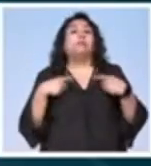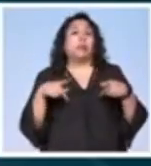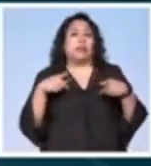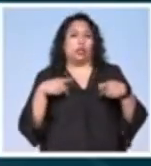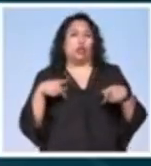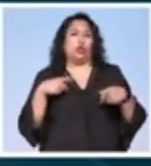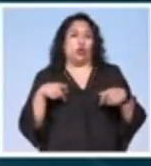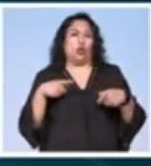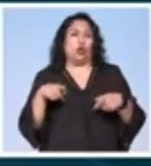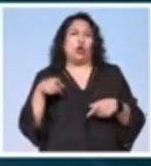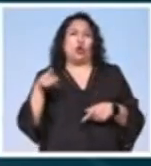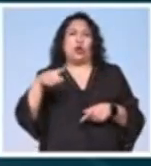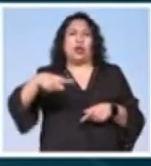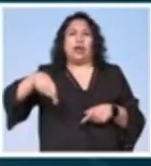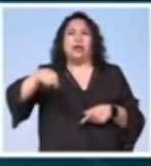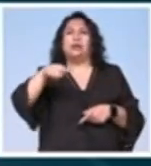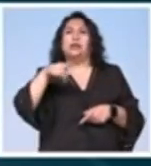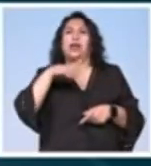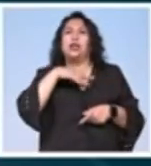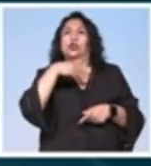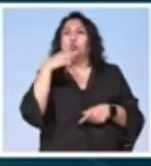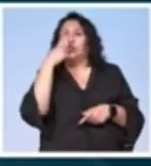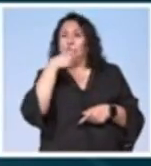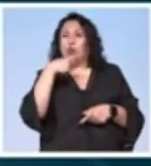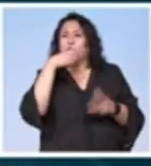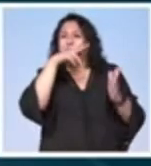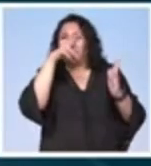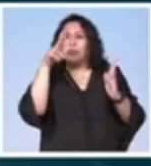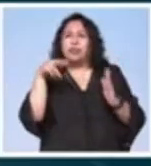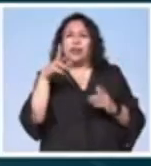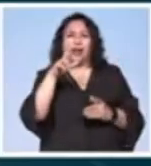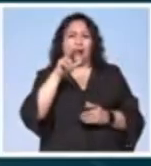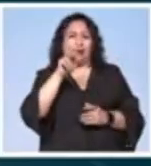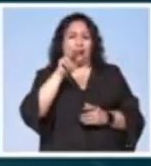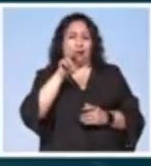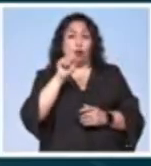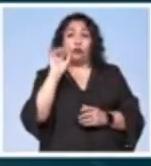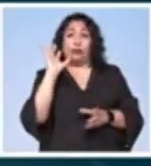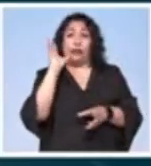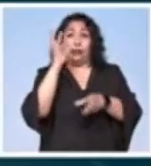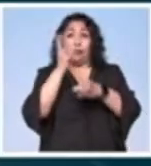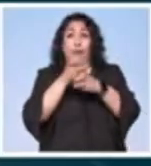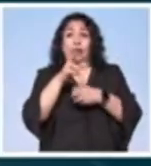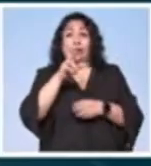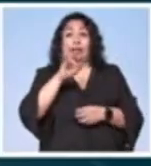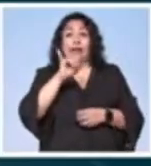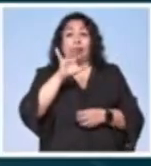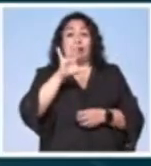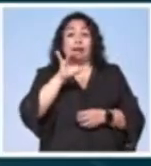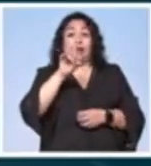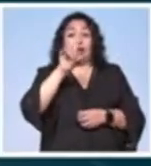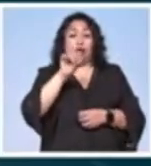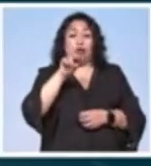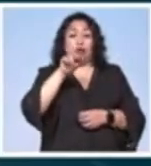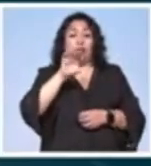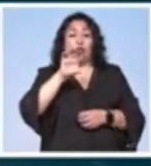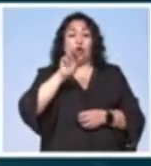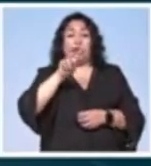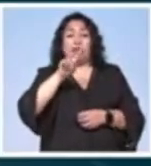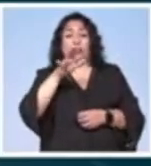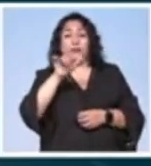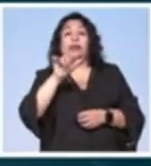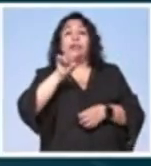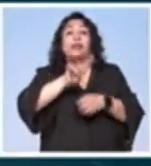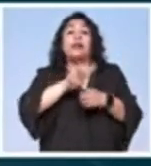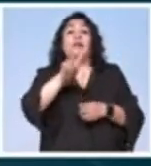que hacían sus propios retratos. La retrospectiva Ricardo Nikolayevsky es el viernes 5 de abril